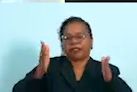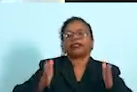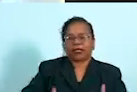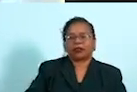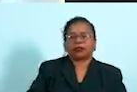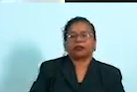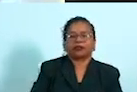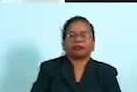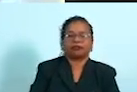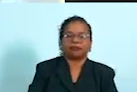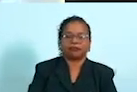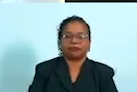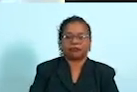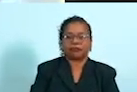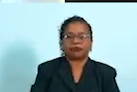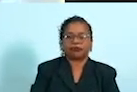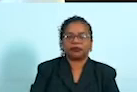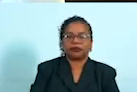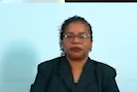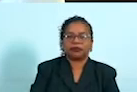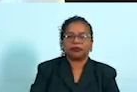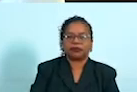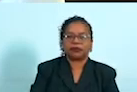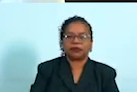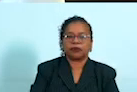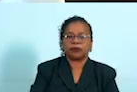división de poderes en nuestra legislación.